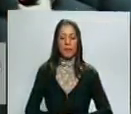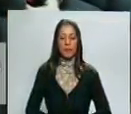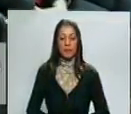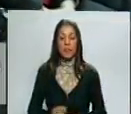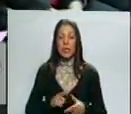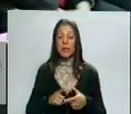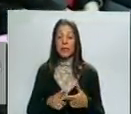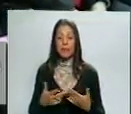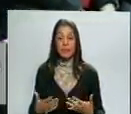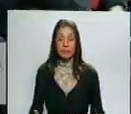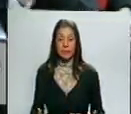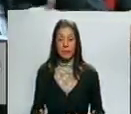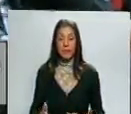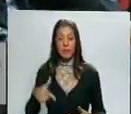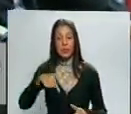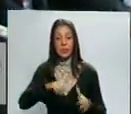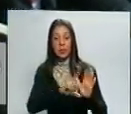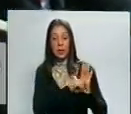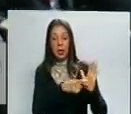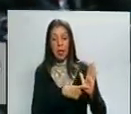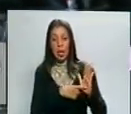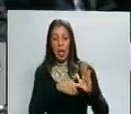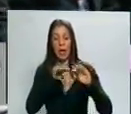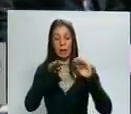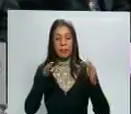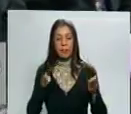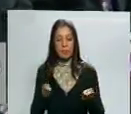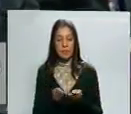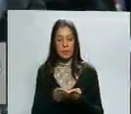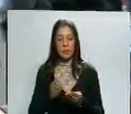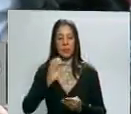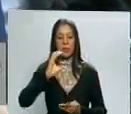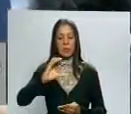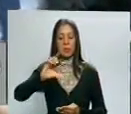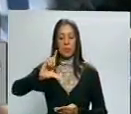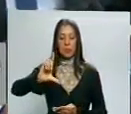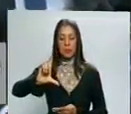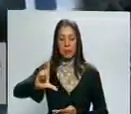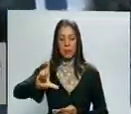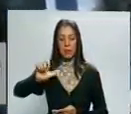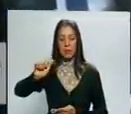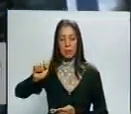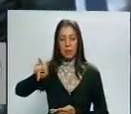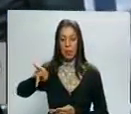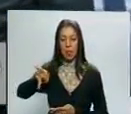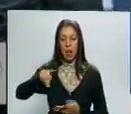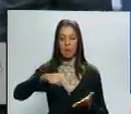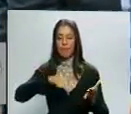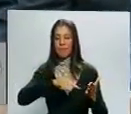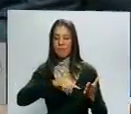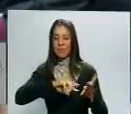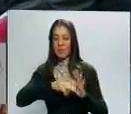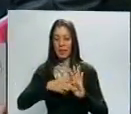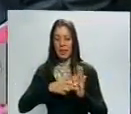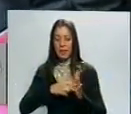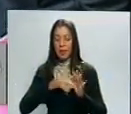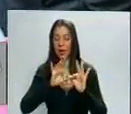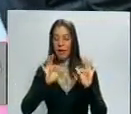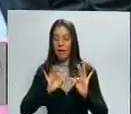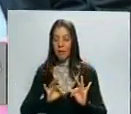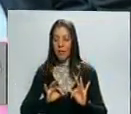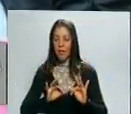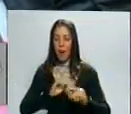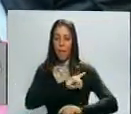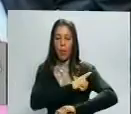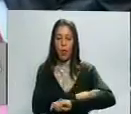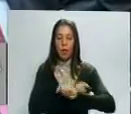Entonces, esta ley establece el CLAP como un elemento fundamental de la estructura del poder popular,